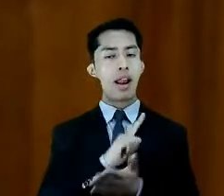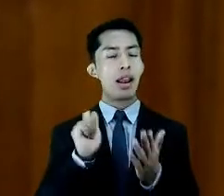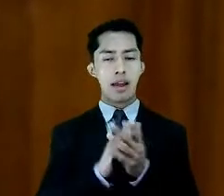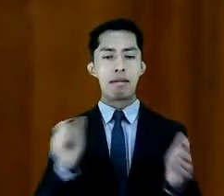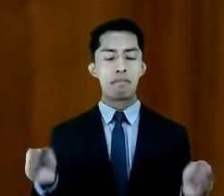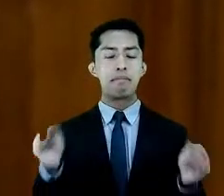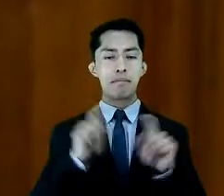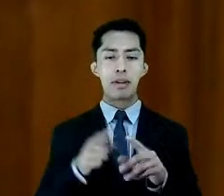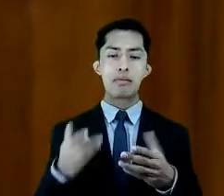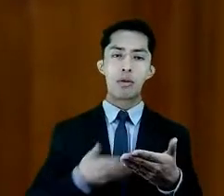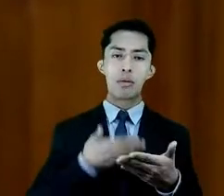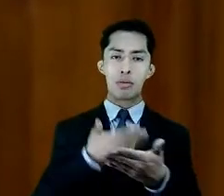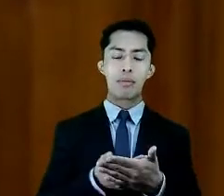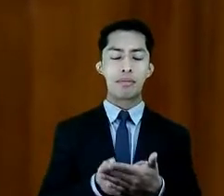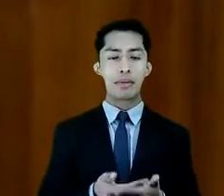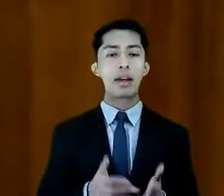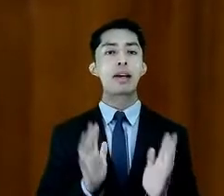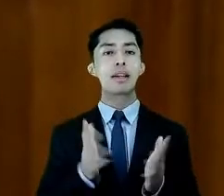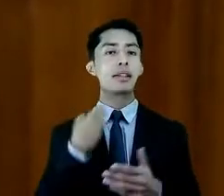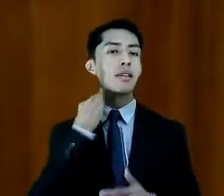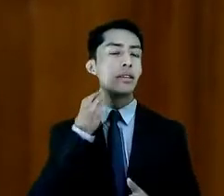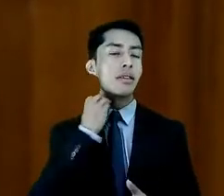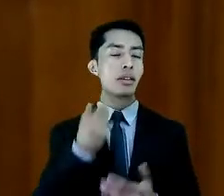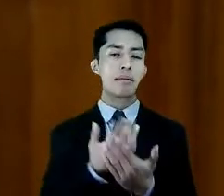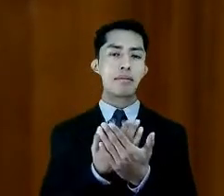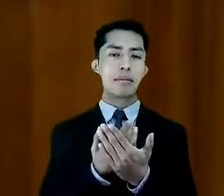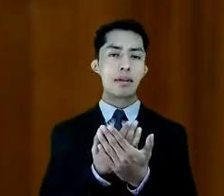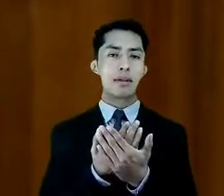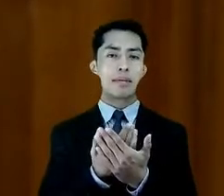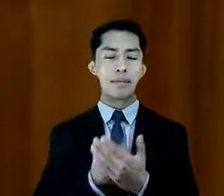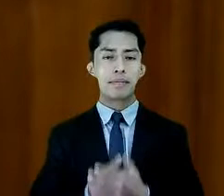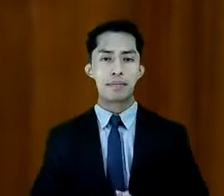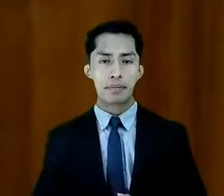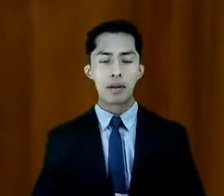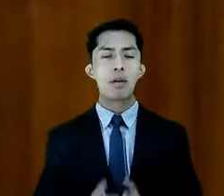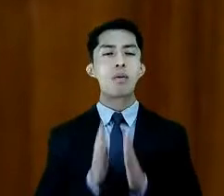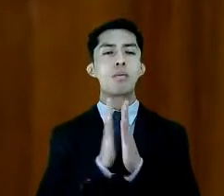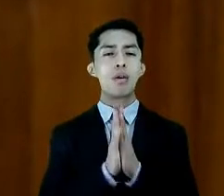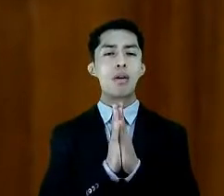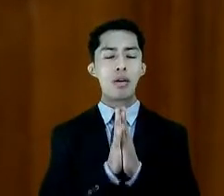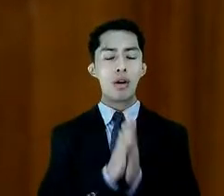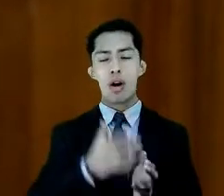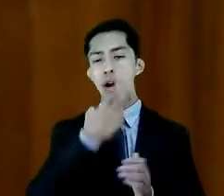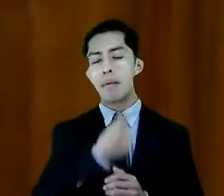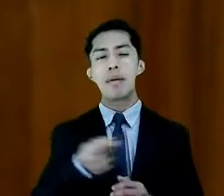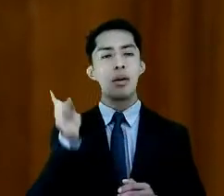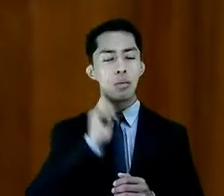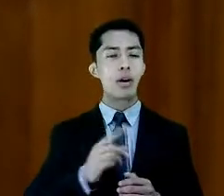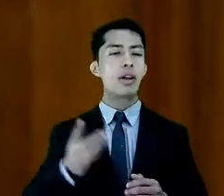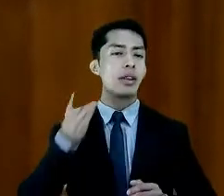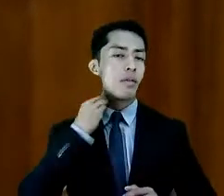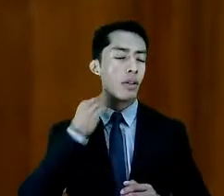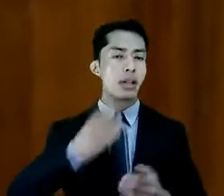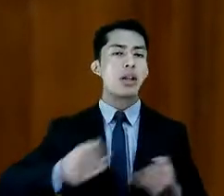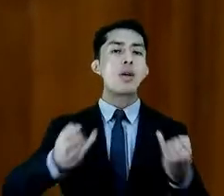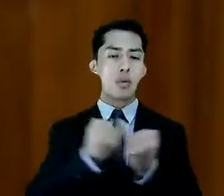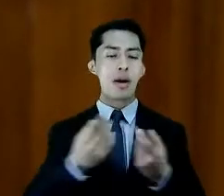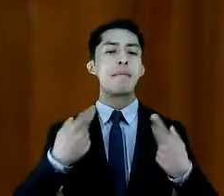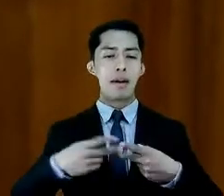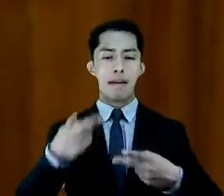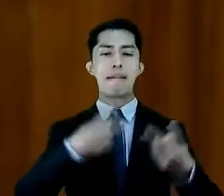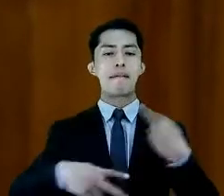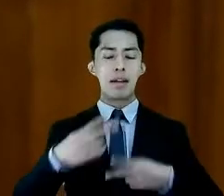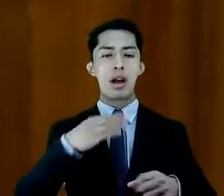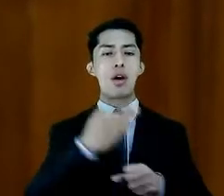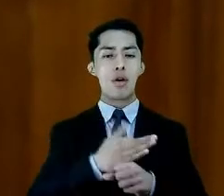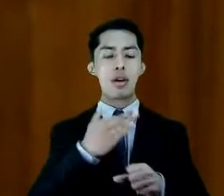legislativas. Concluido el diputada, estudio… permítame un segundo. Gracias. Se ruega a las diputadas y a los diputados y a quienes asisten a